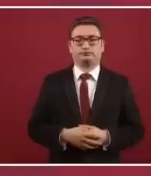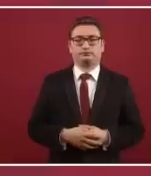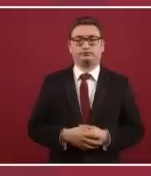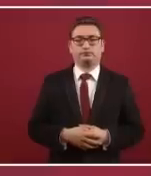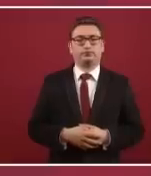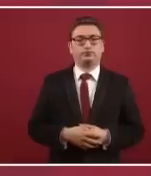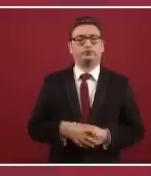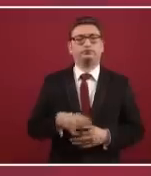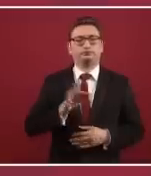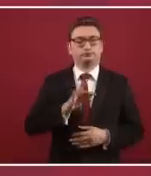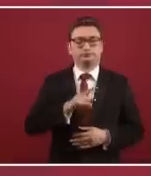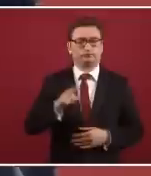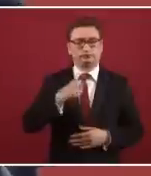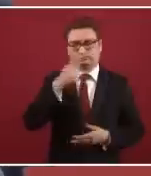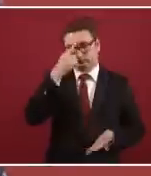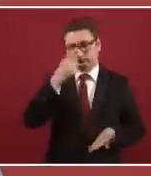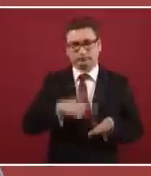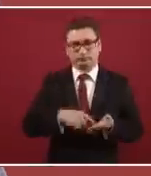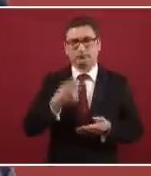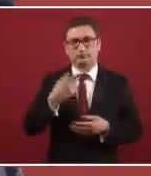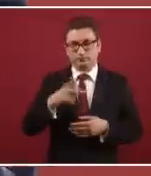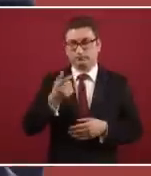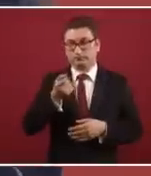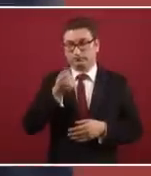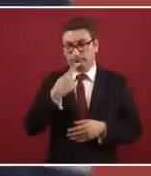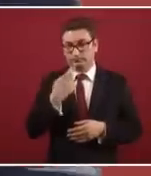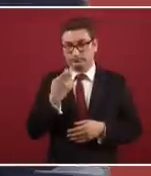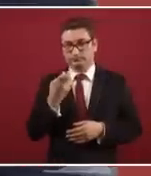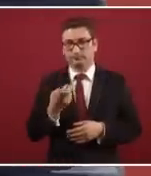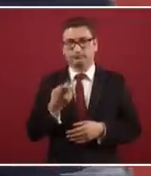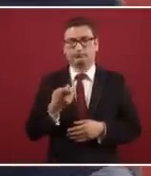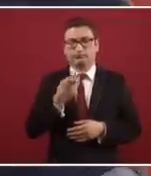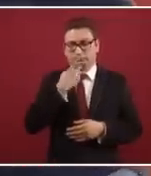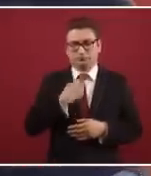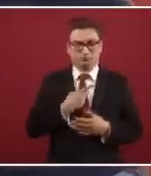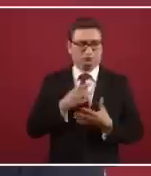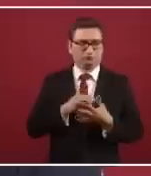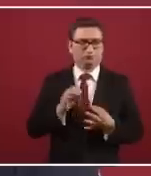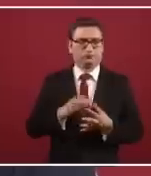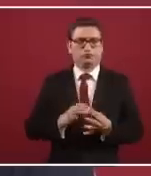aunque parezca increíble, es una medicina, según me explican,